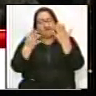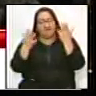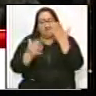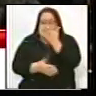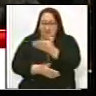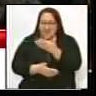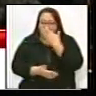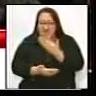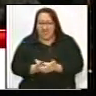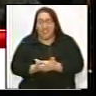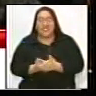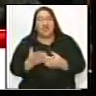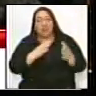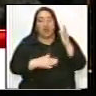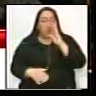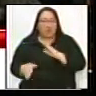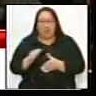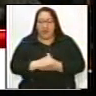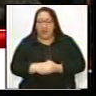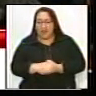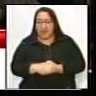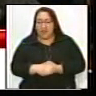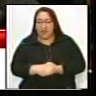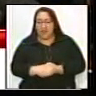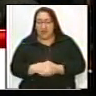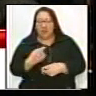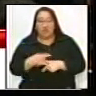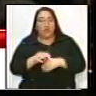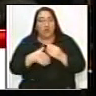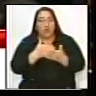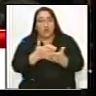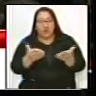está, preocupada con ustedes.